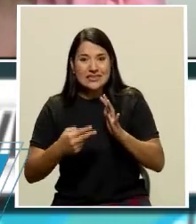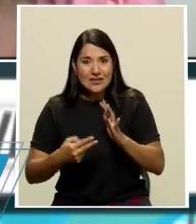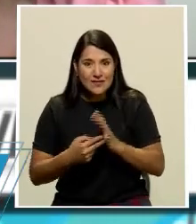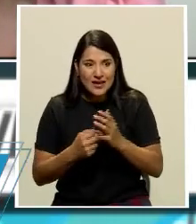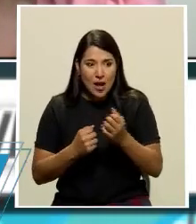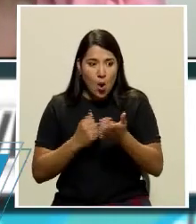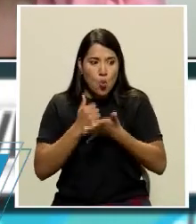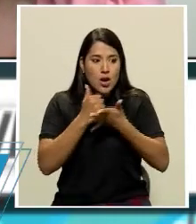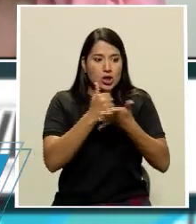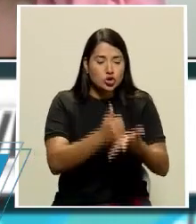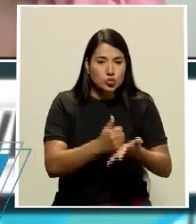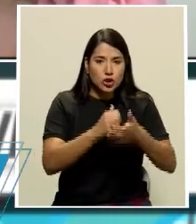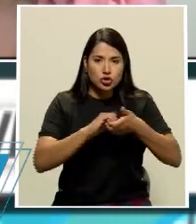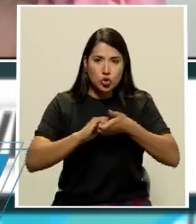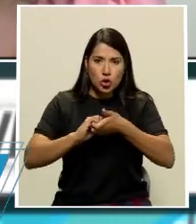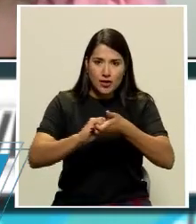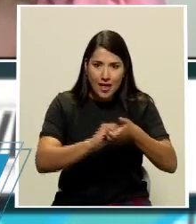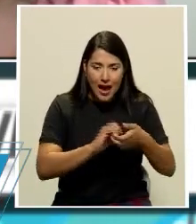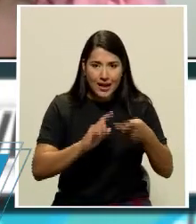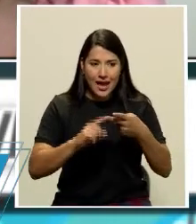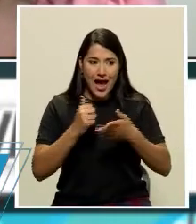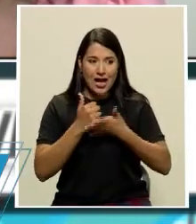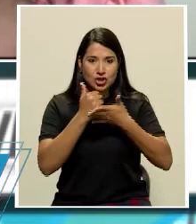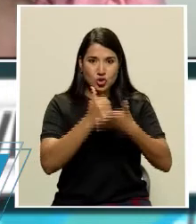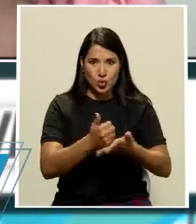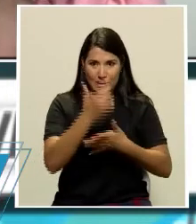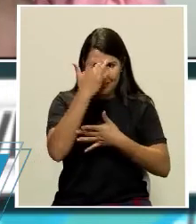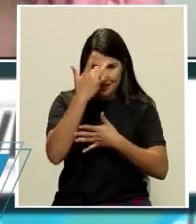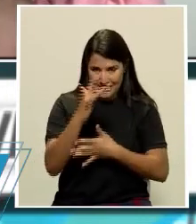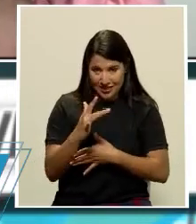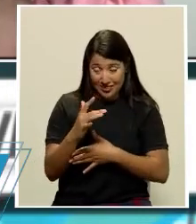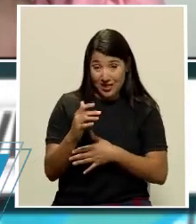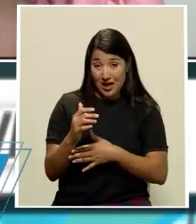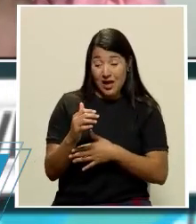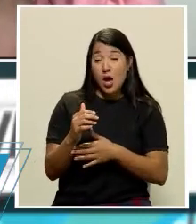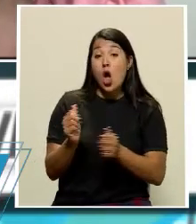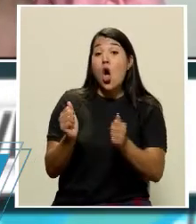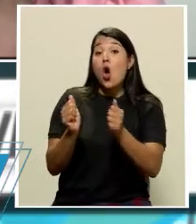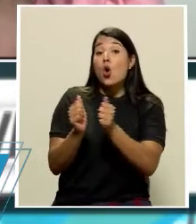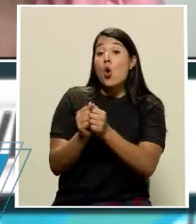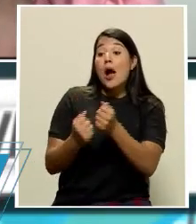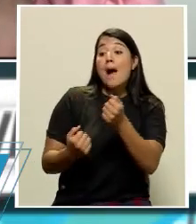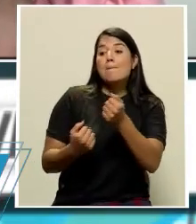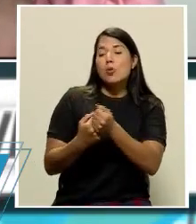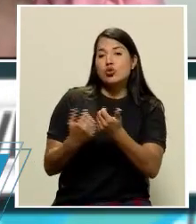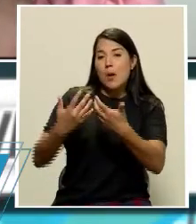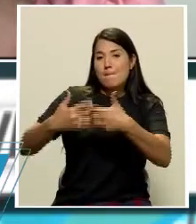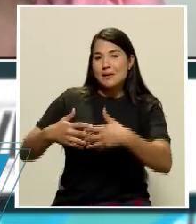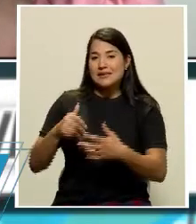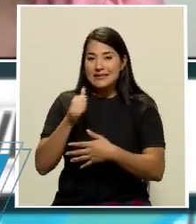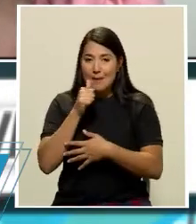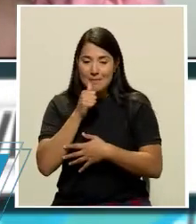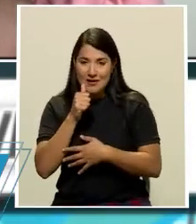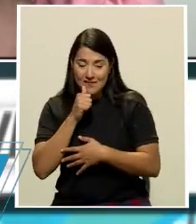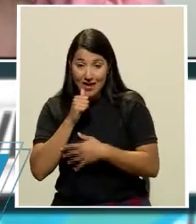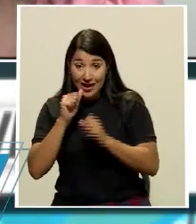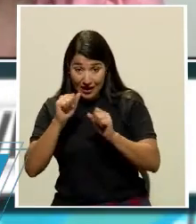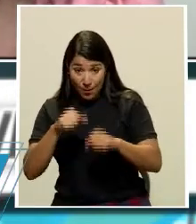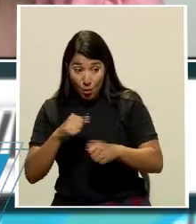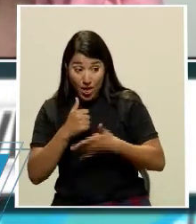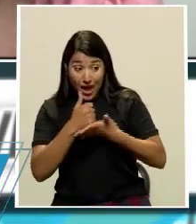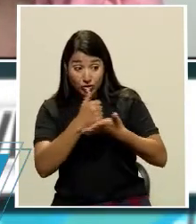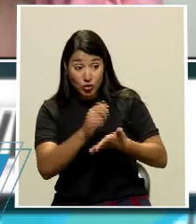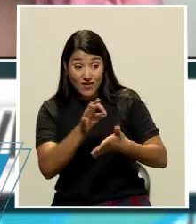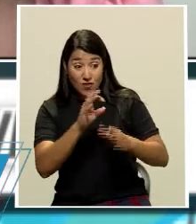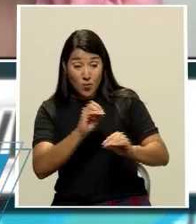e inteligente también de las empresas privadas que puedan apoyar de manera transparente a esta cantidad de personas